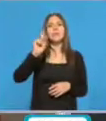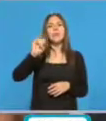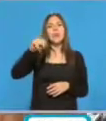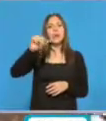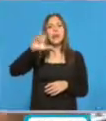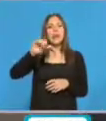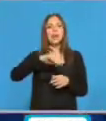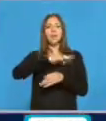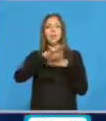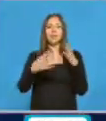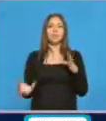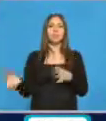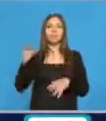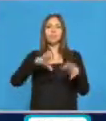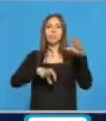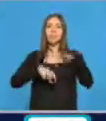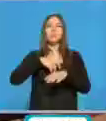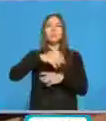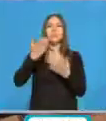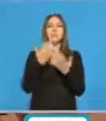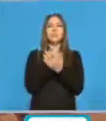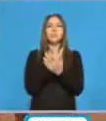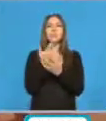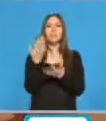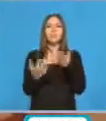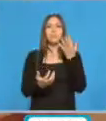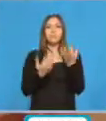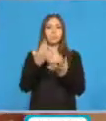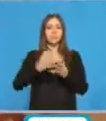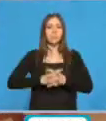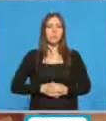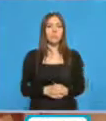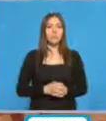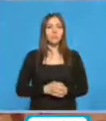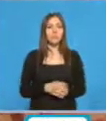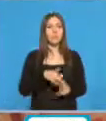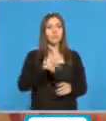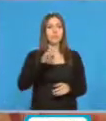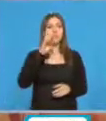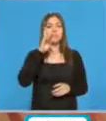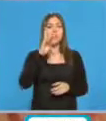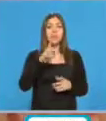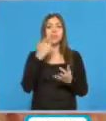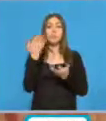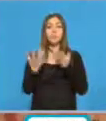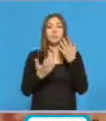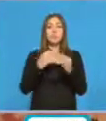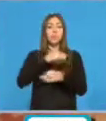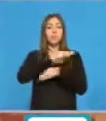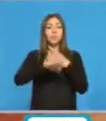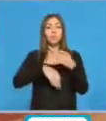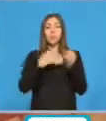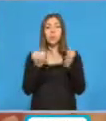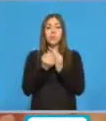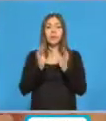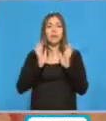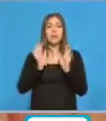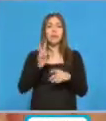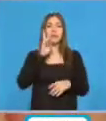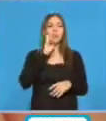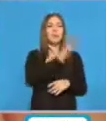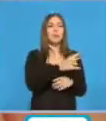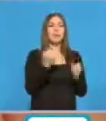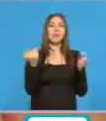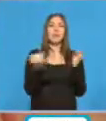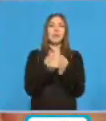se cueza, exactamente. Ojo, nos va a quedar, me voy a atravesar tantito, así. Ya que todo se integró, ¿se dan Ay, cuenta? mira nada más.